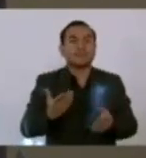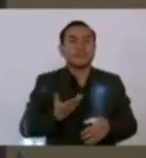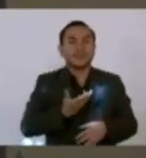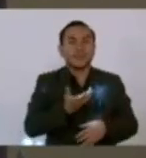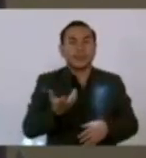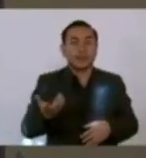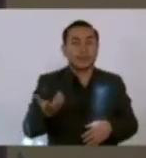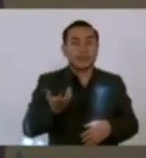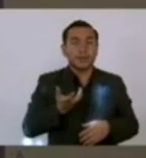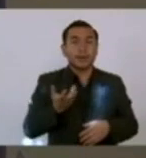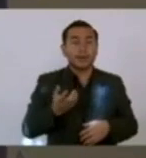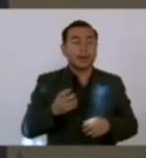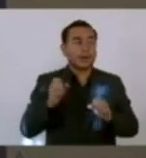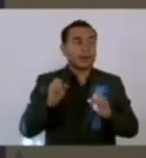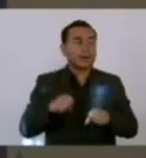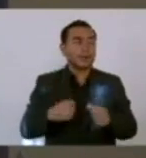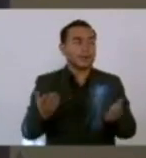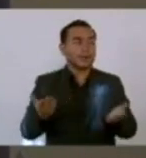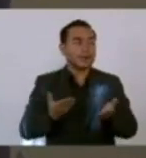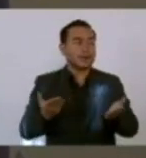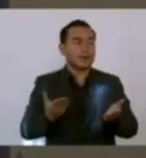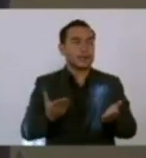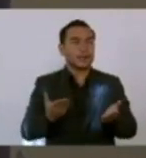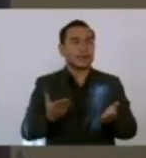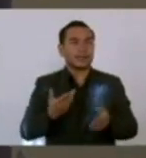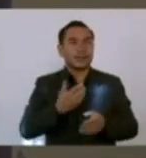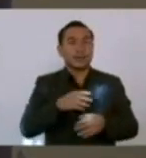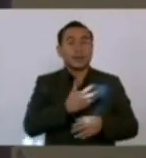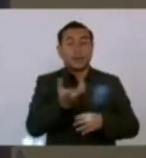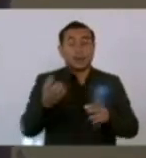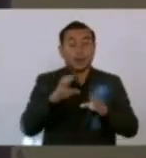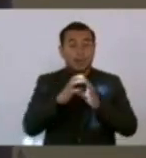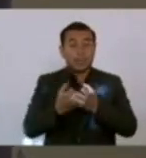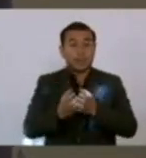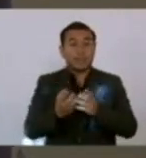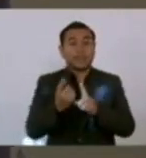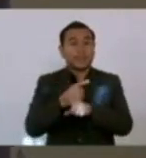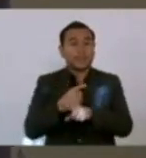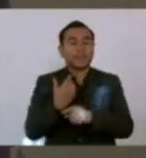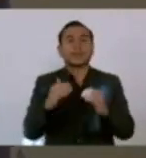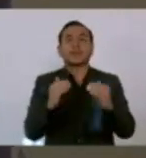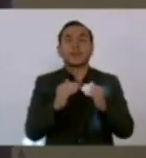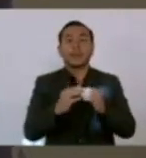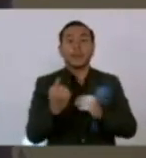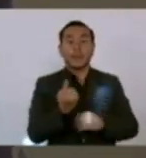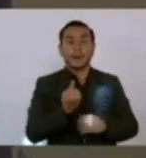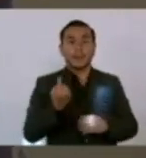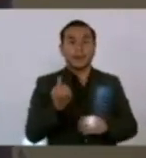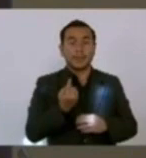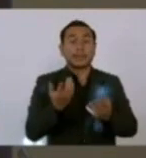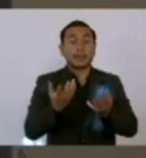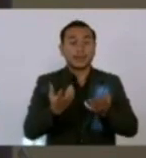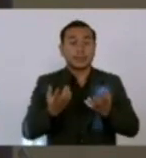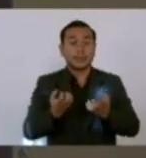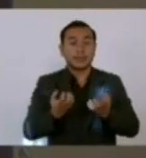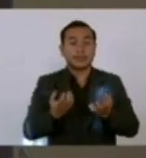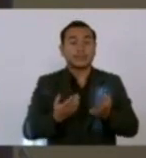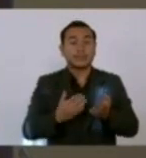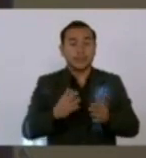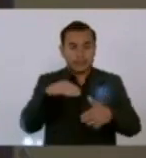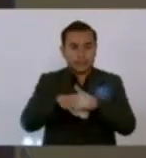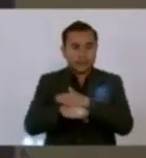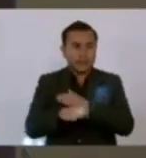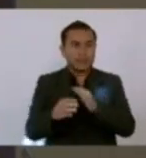que podemos disponer, no por dinero, sino por la disponibilidad mundial, y la cantidad de personas que quieren ingresar por esa condición de vulnerabilidad.